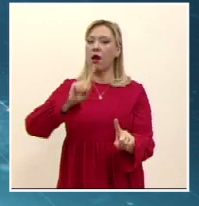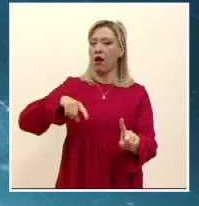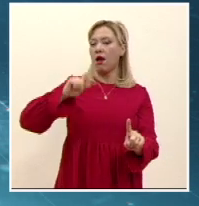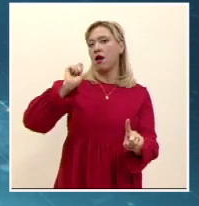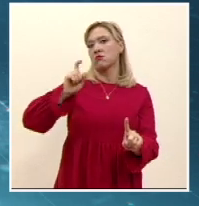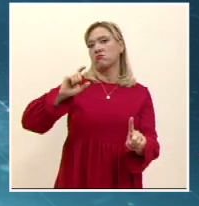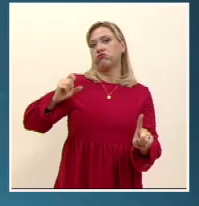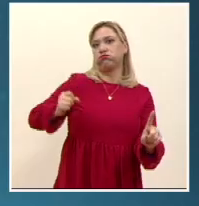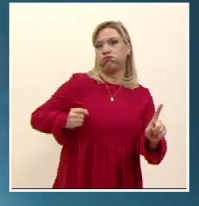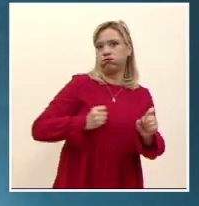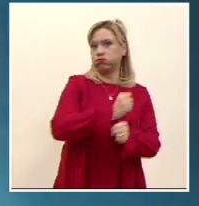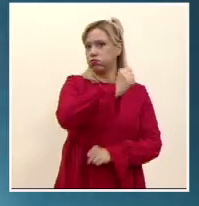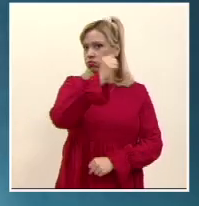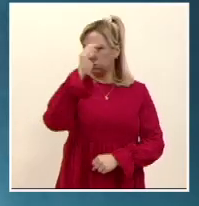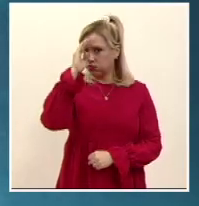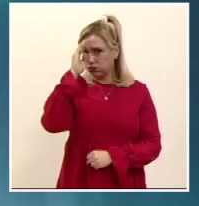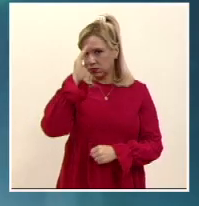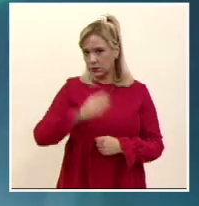víctima de tortura.